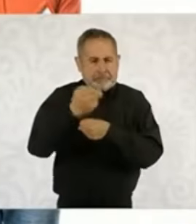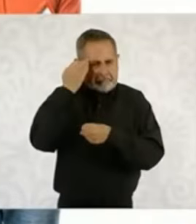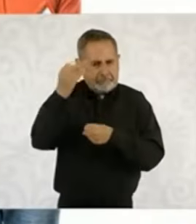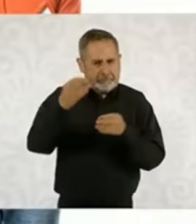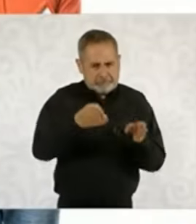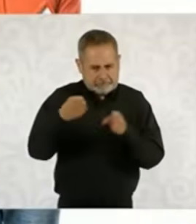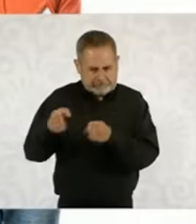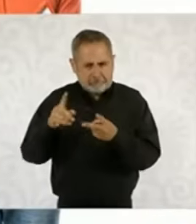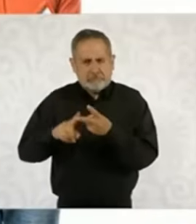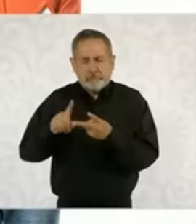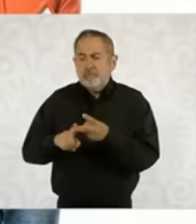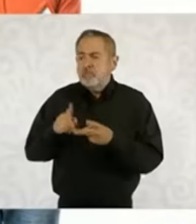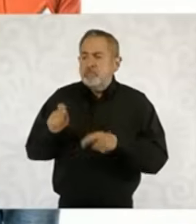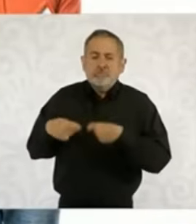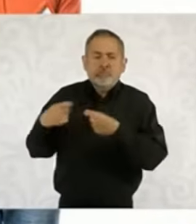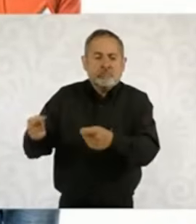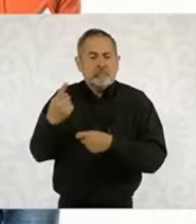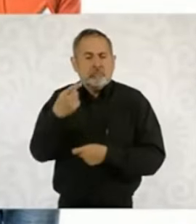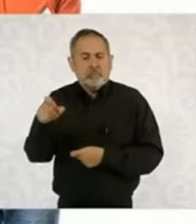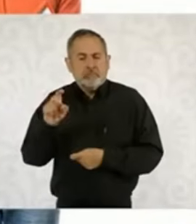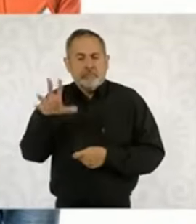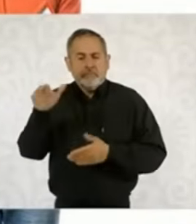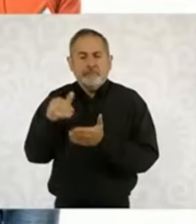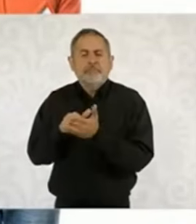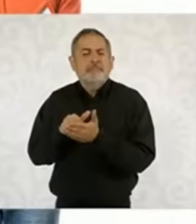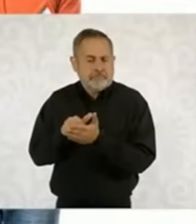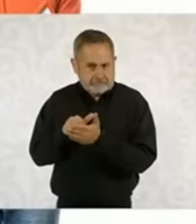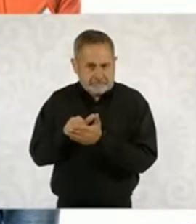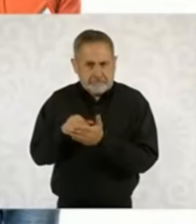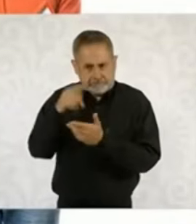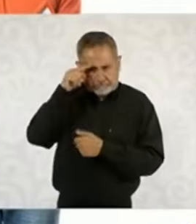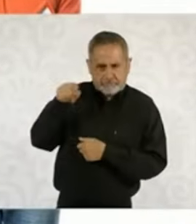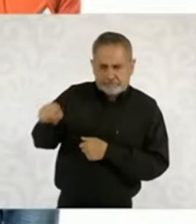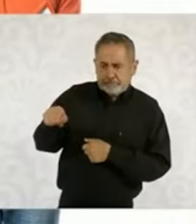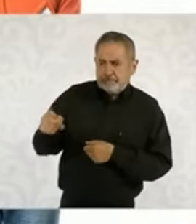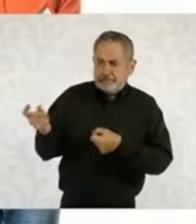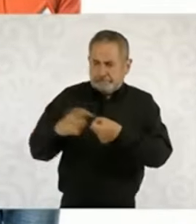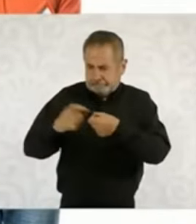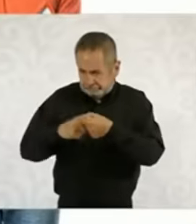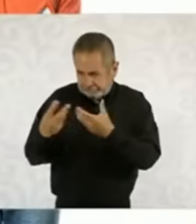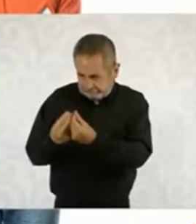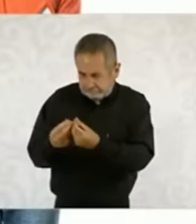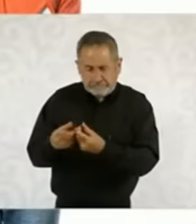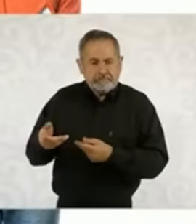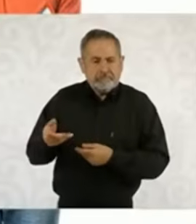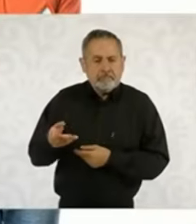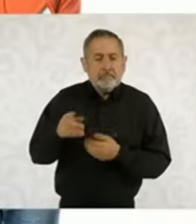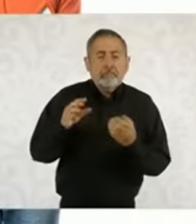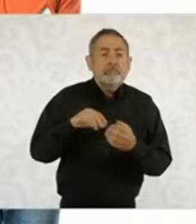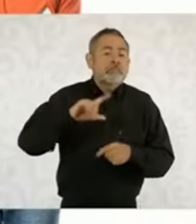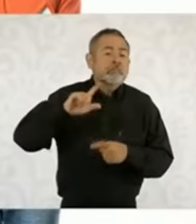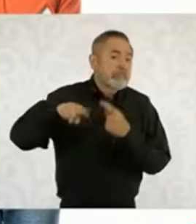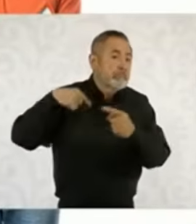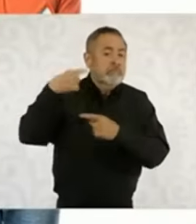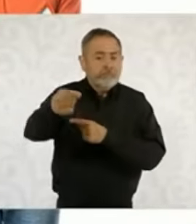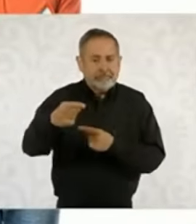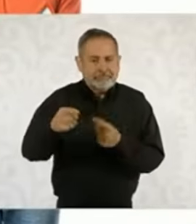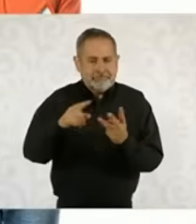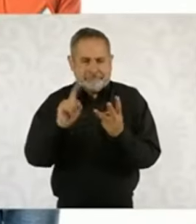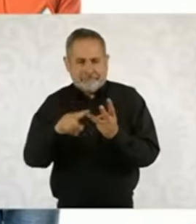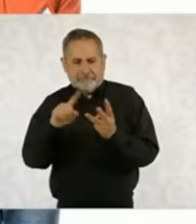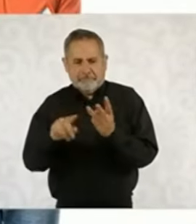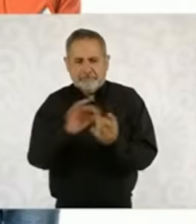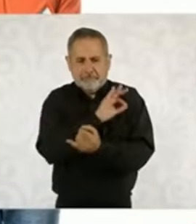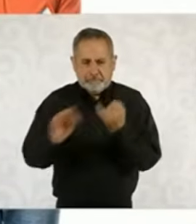y vamos a beneficiar a 135,000 personas acreditadas y una última etapa para el